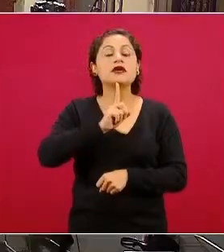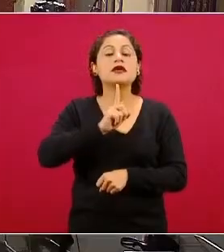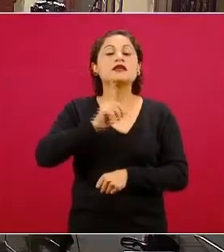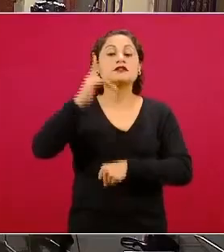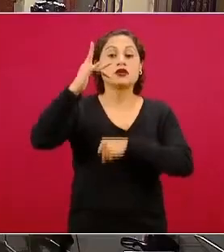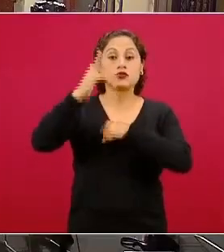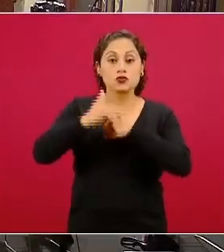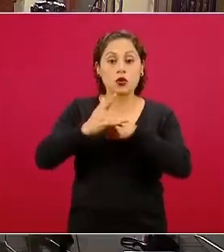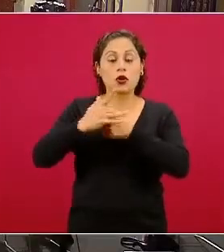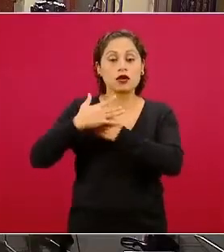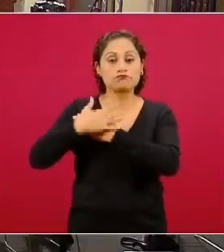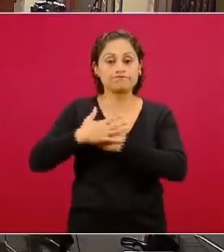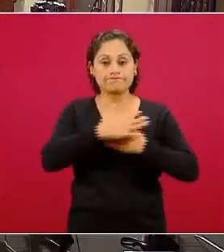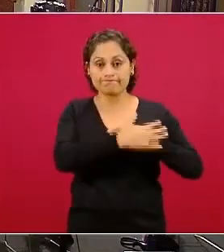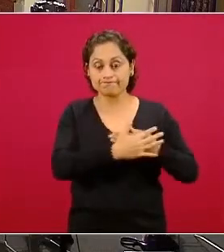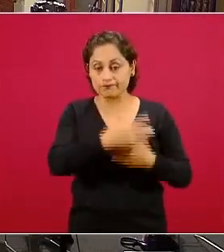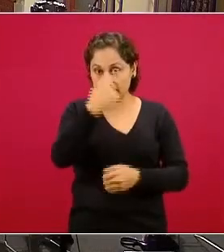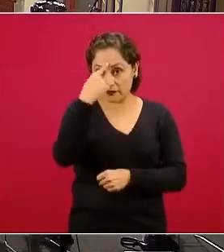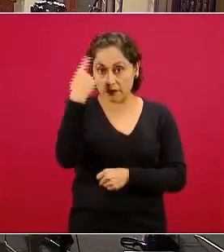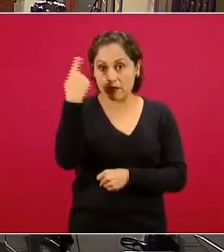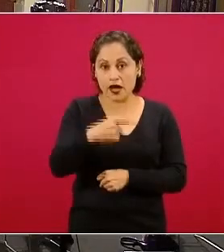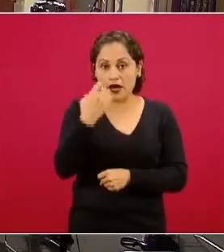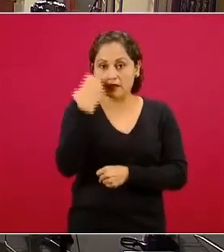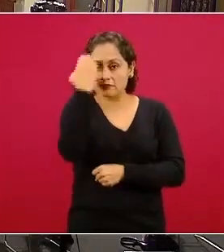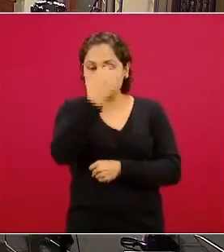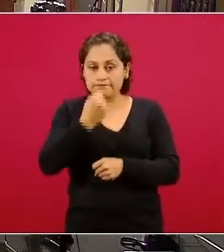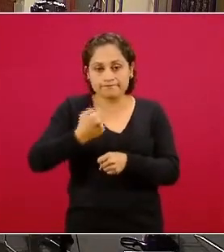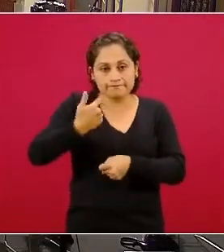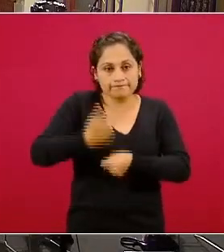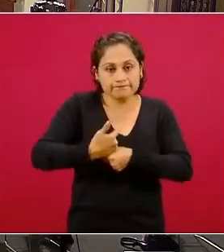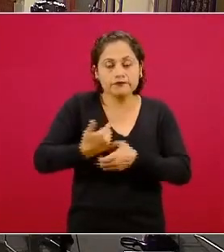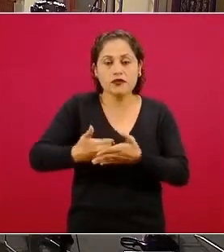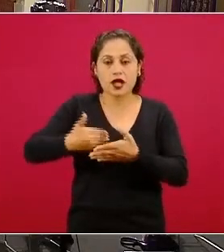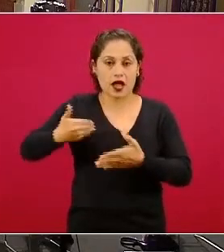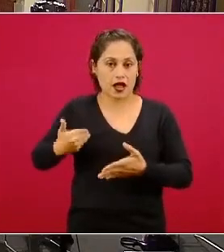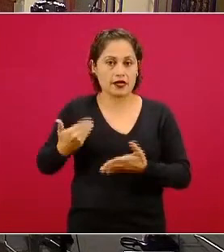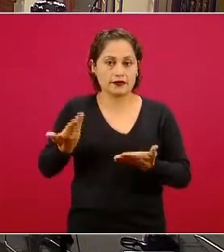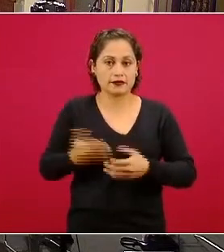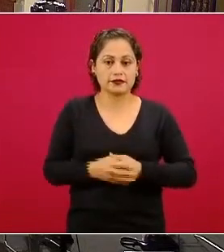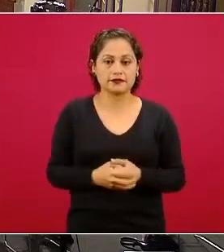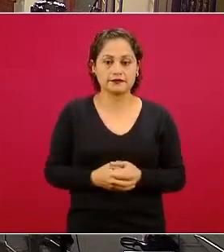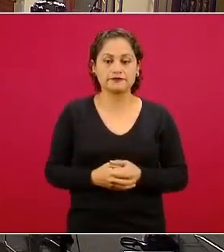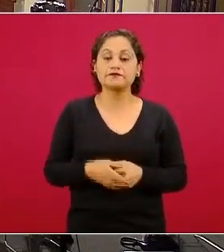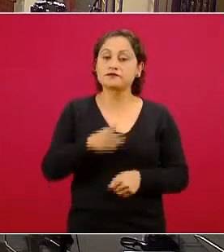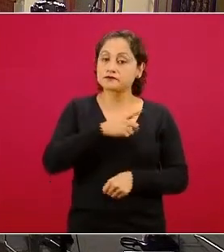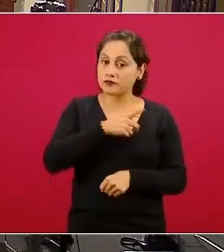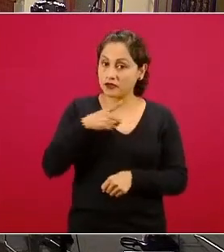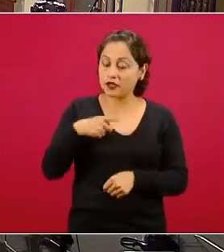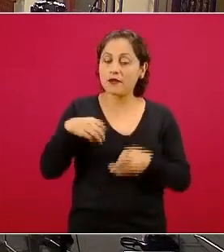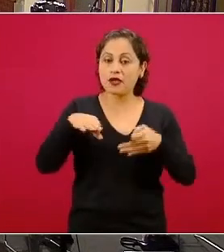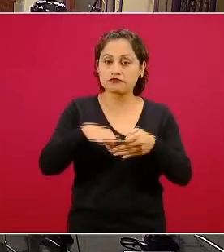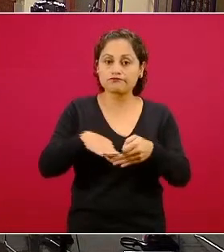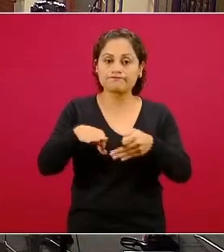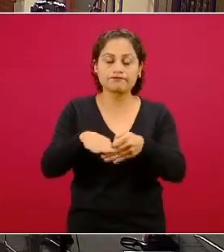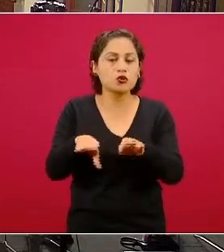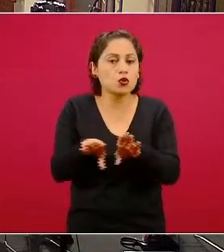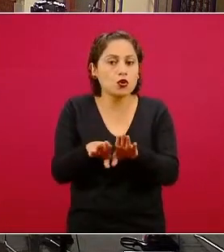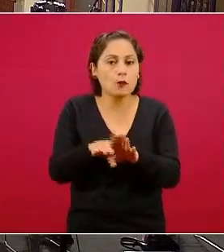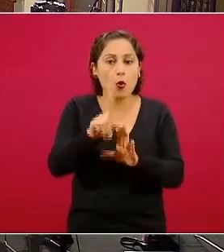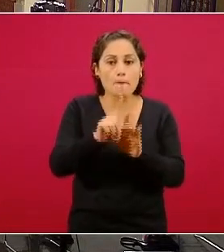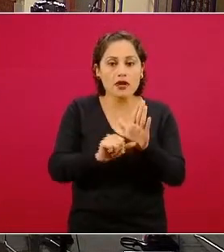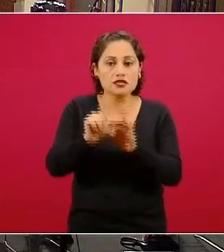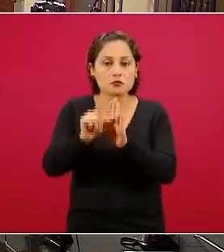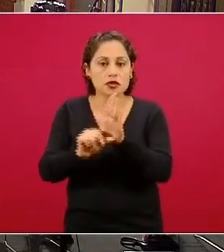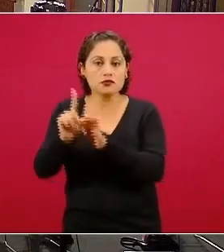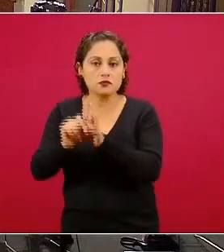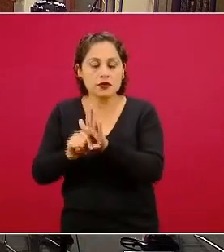muy recomendable que se revisen las mamas de manera periódica, deseablemente cada mes, en búsqueda